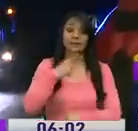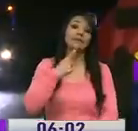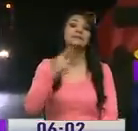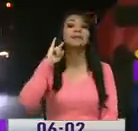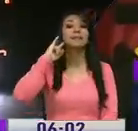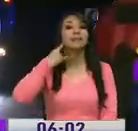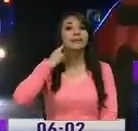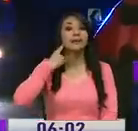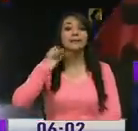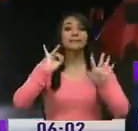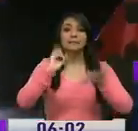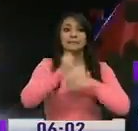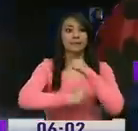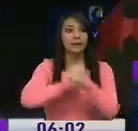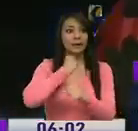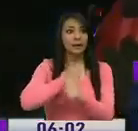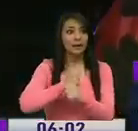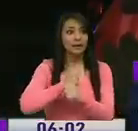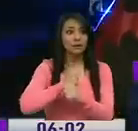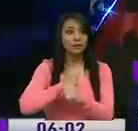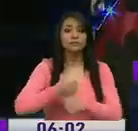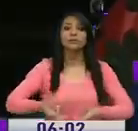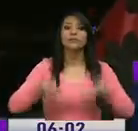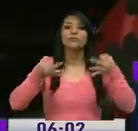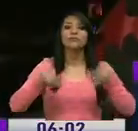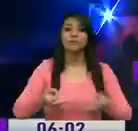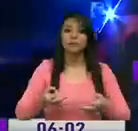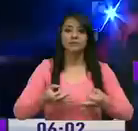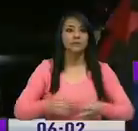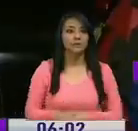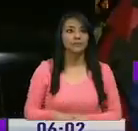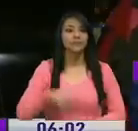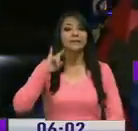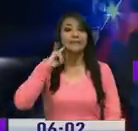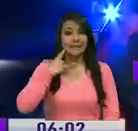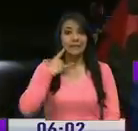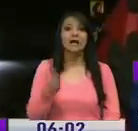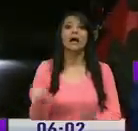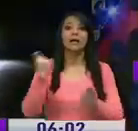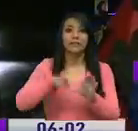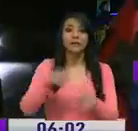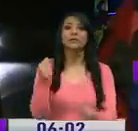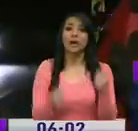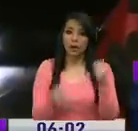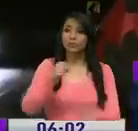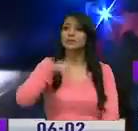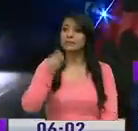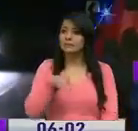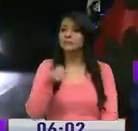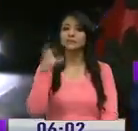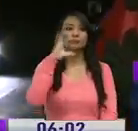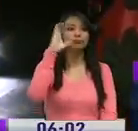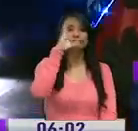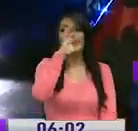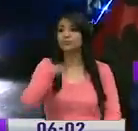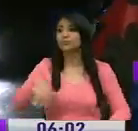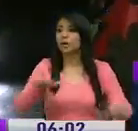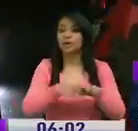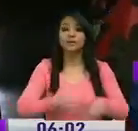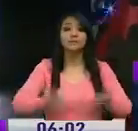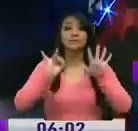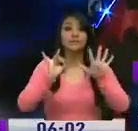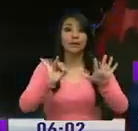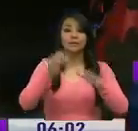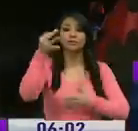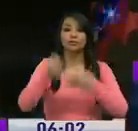aproximadamente 7 años nos verifica que había una niña más en el interior del vehículo en la cual serían total siete en